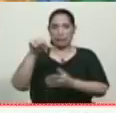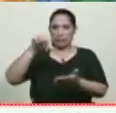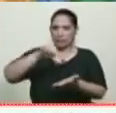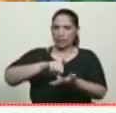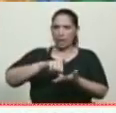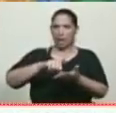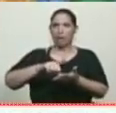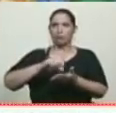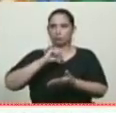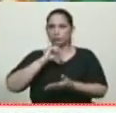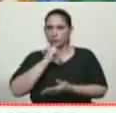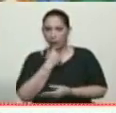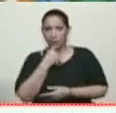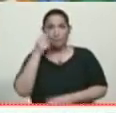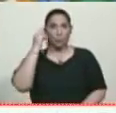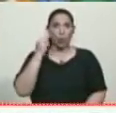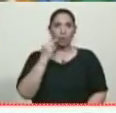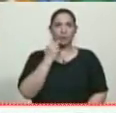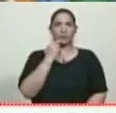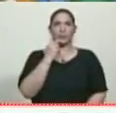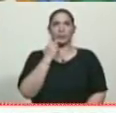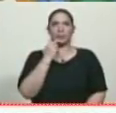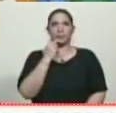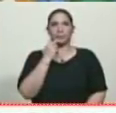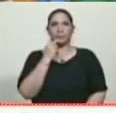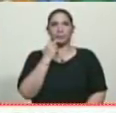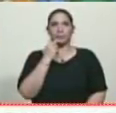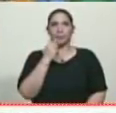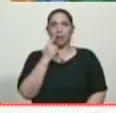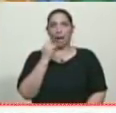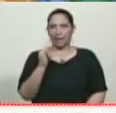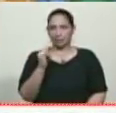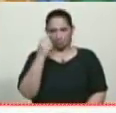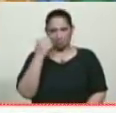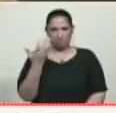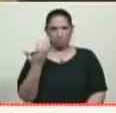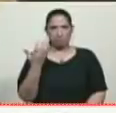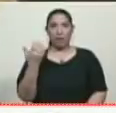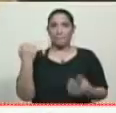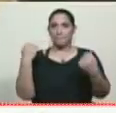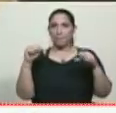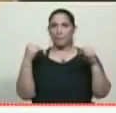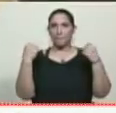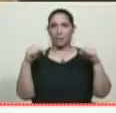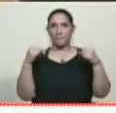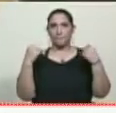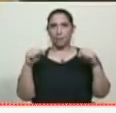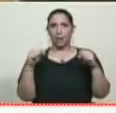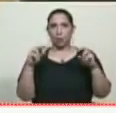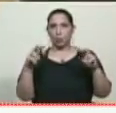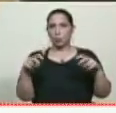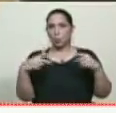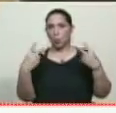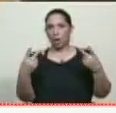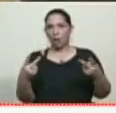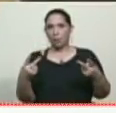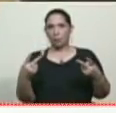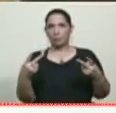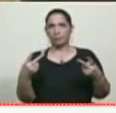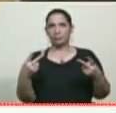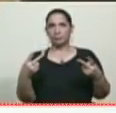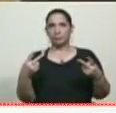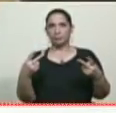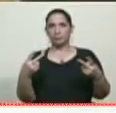Bolívar derrotado está en Haití, entonces está preparando el nuevo asalto